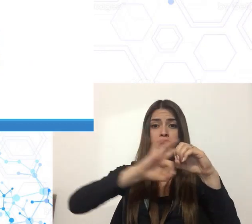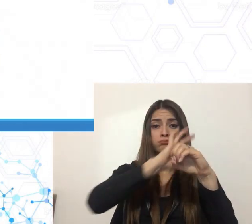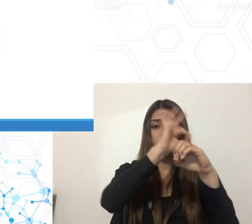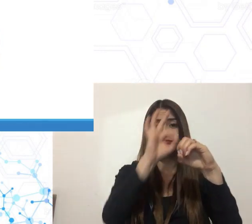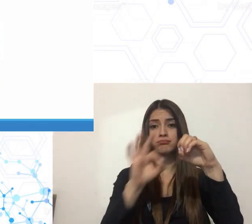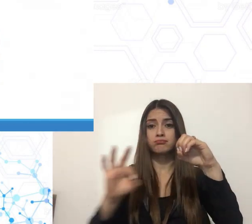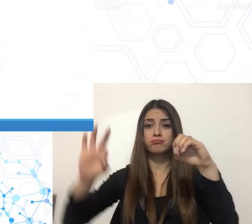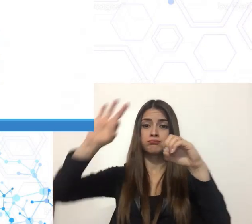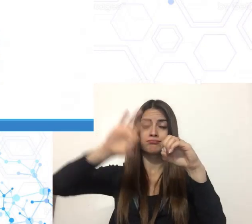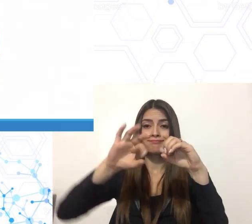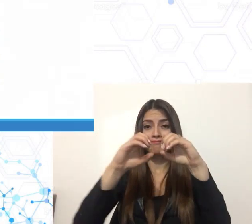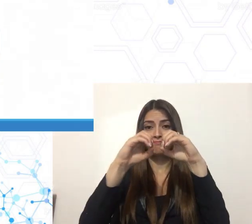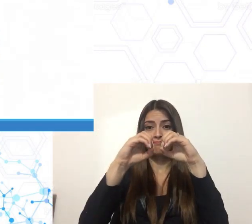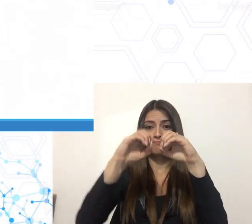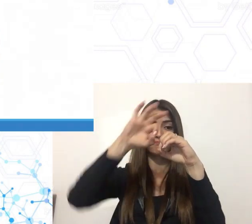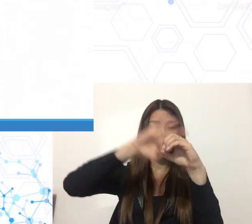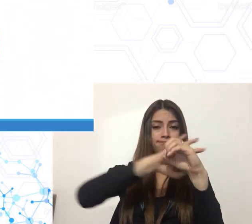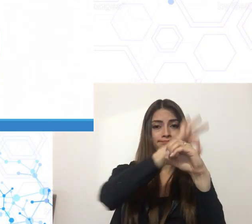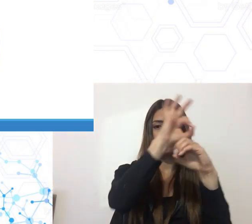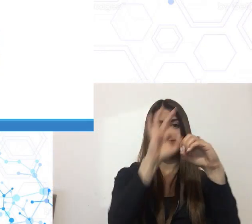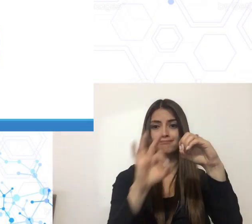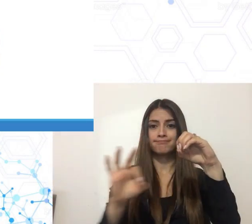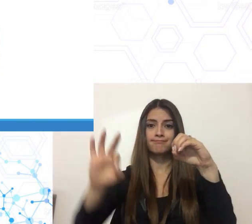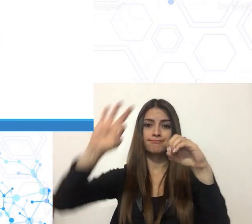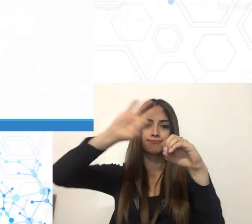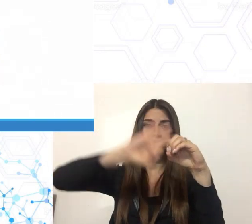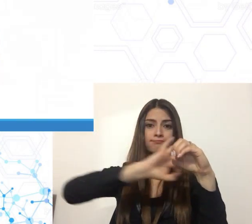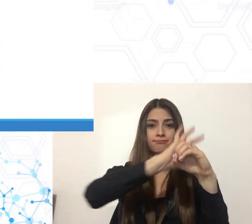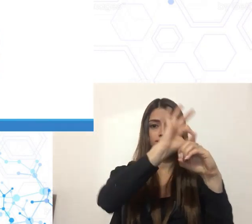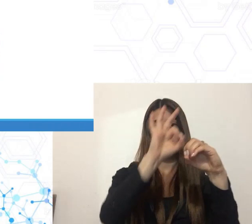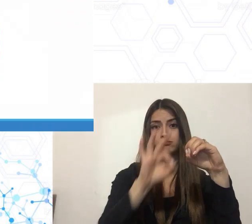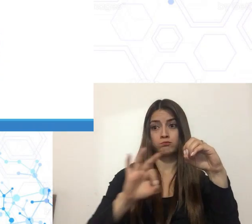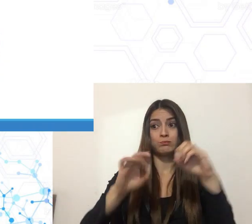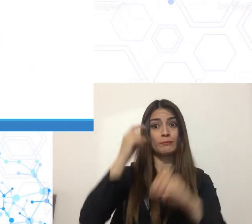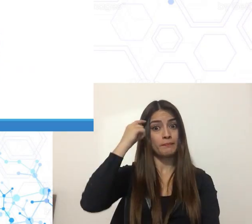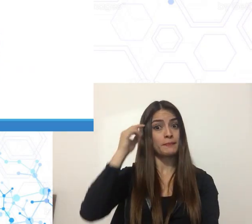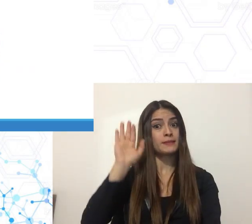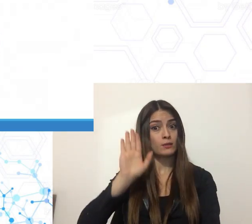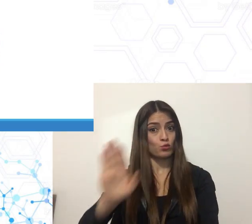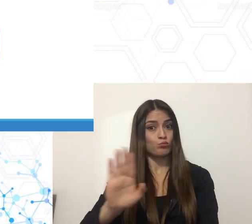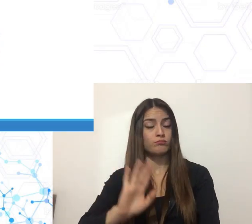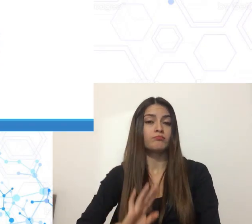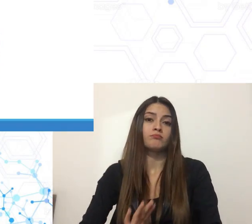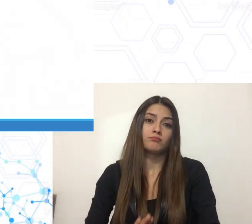descritas anteriormente, y que esas